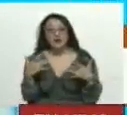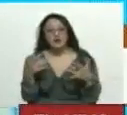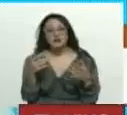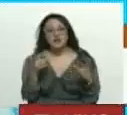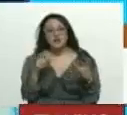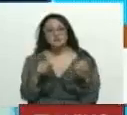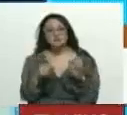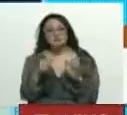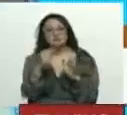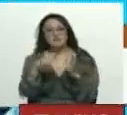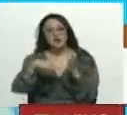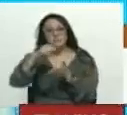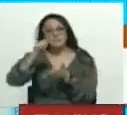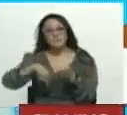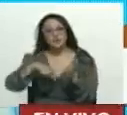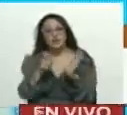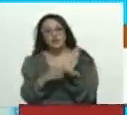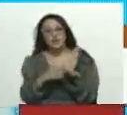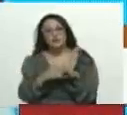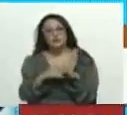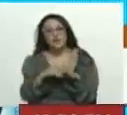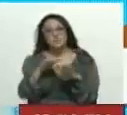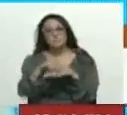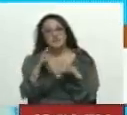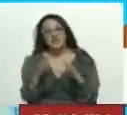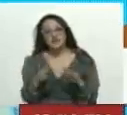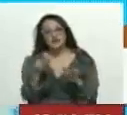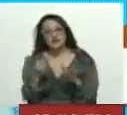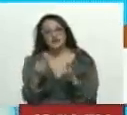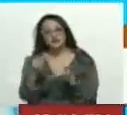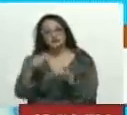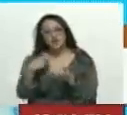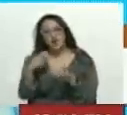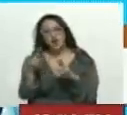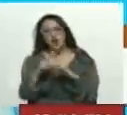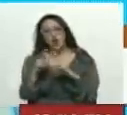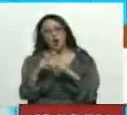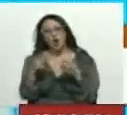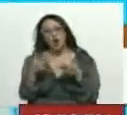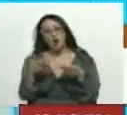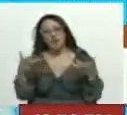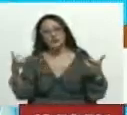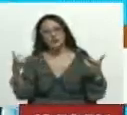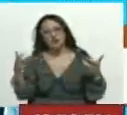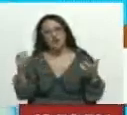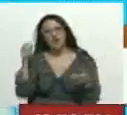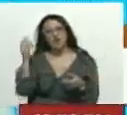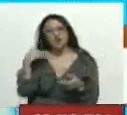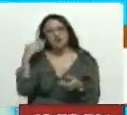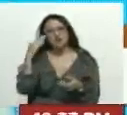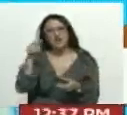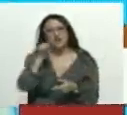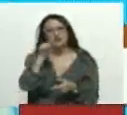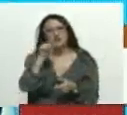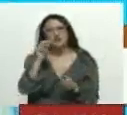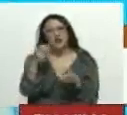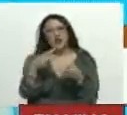cuenta de Menéndez que era el ministro pero yo conozco la reacción Yo sé que tú le metiste mano aquí a este punto de cuenta